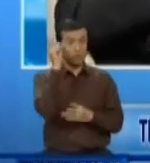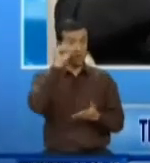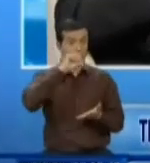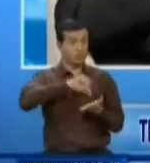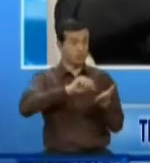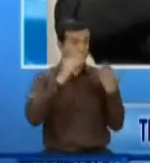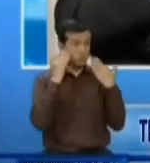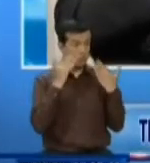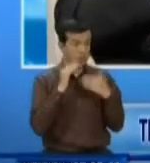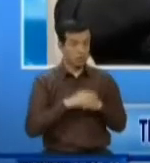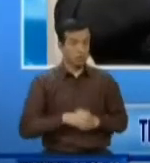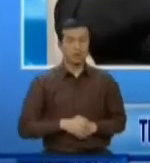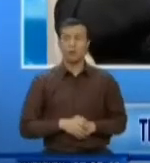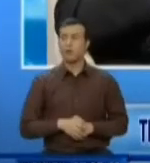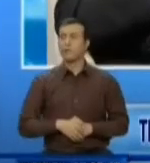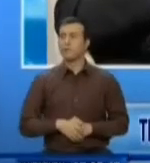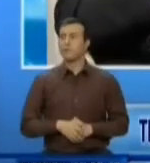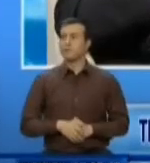tema del hospital